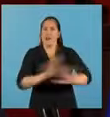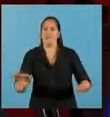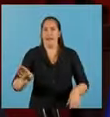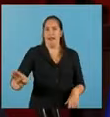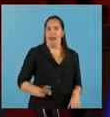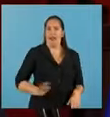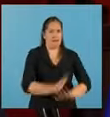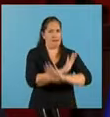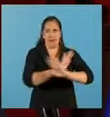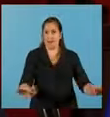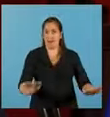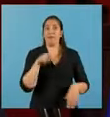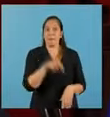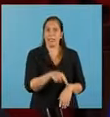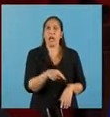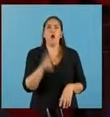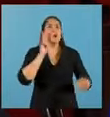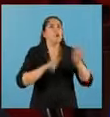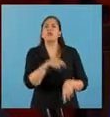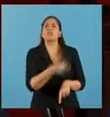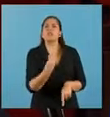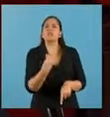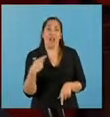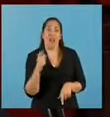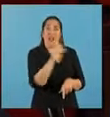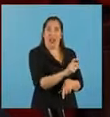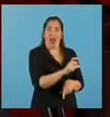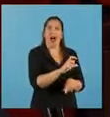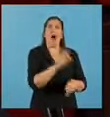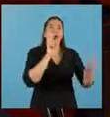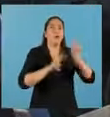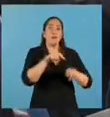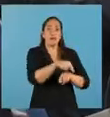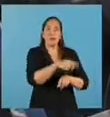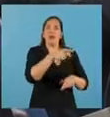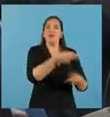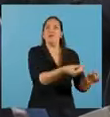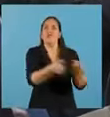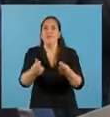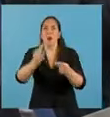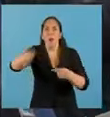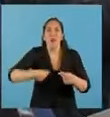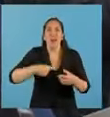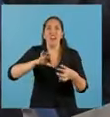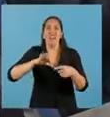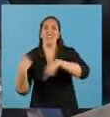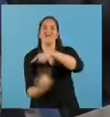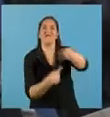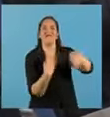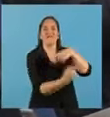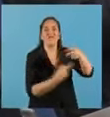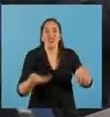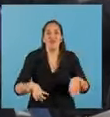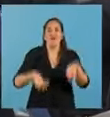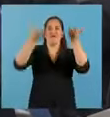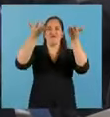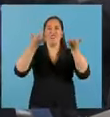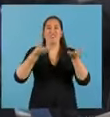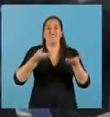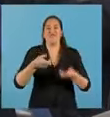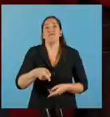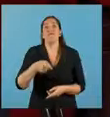es también una herramienta para motorizar la economía de abajo hacia arriba. Una cadena virtuosa que acerque a productores